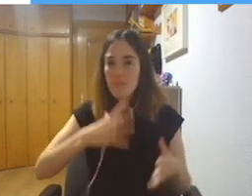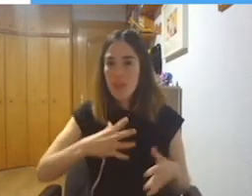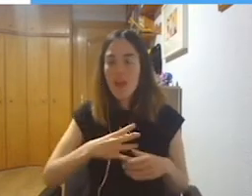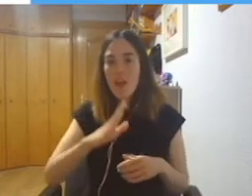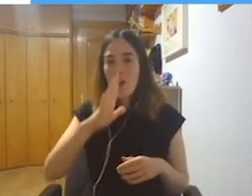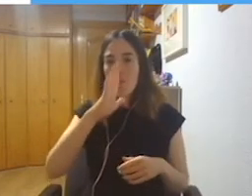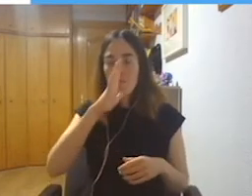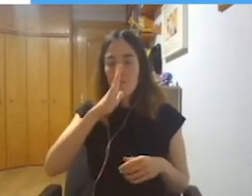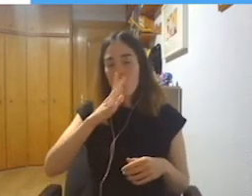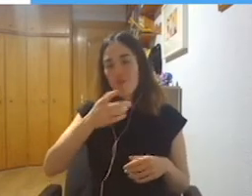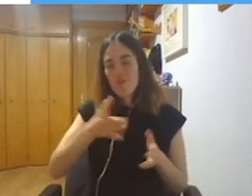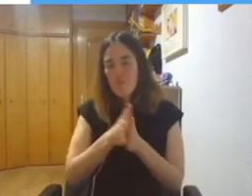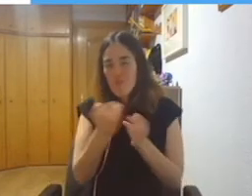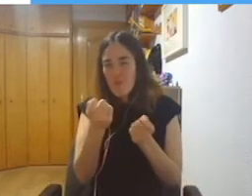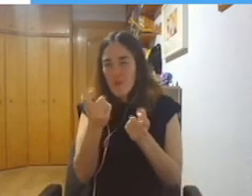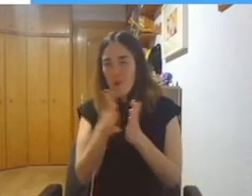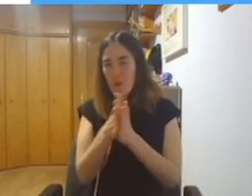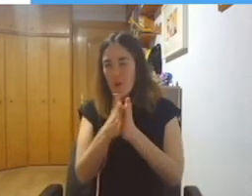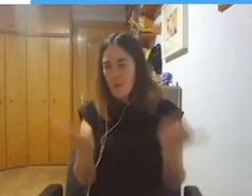os habéis animado.